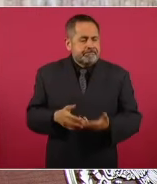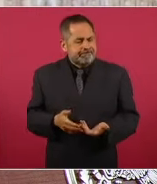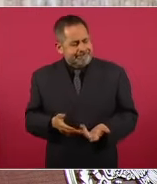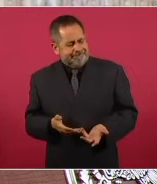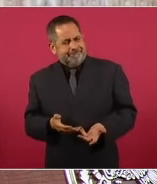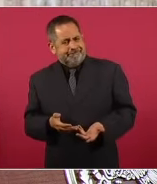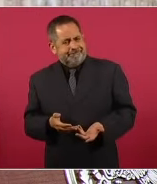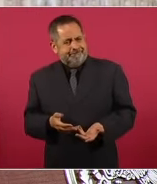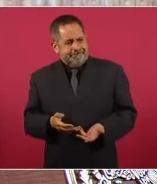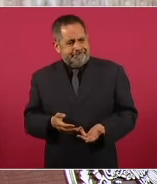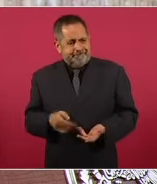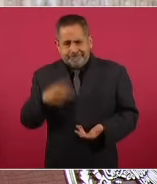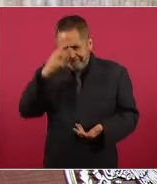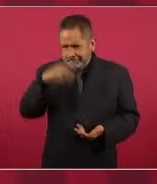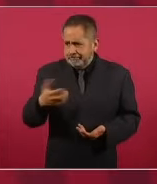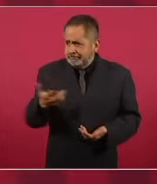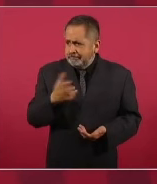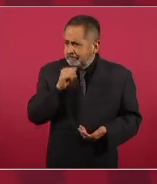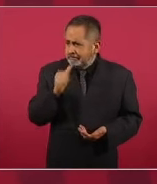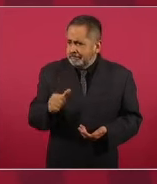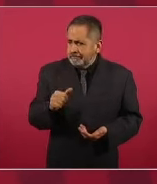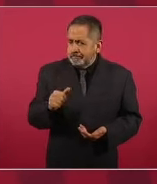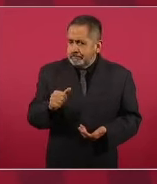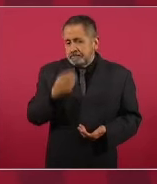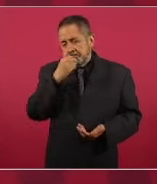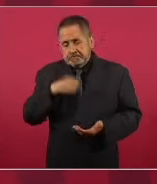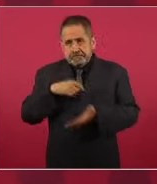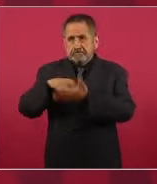y de alimentos.